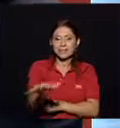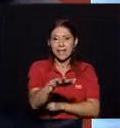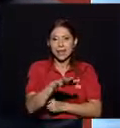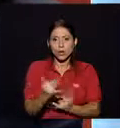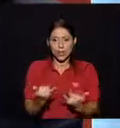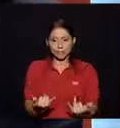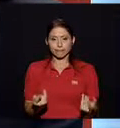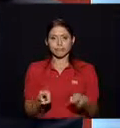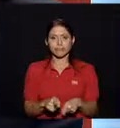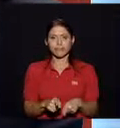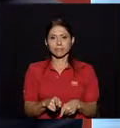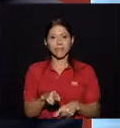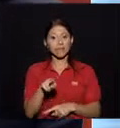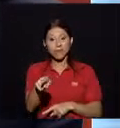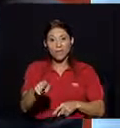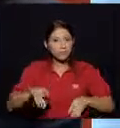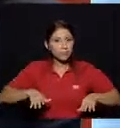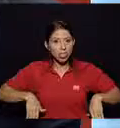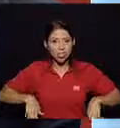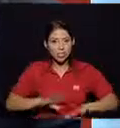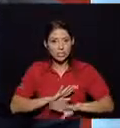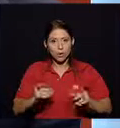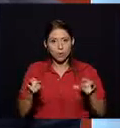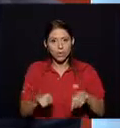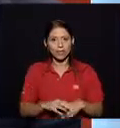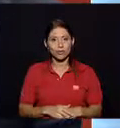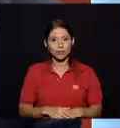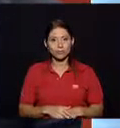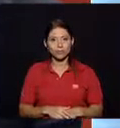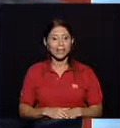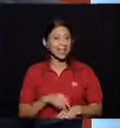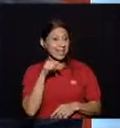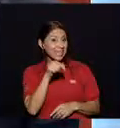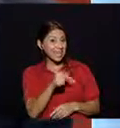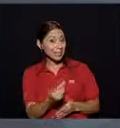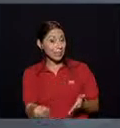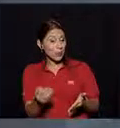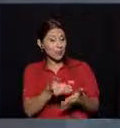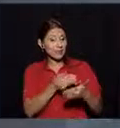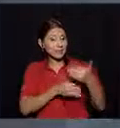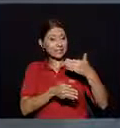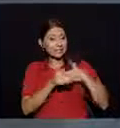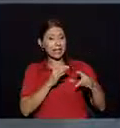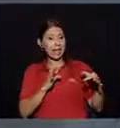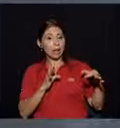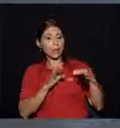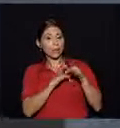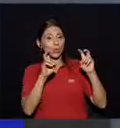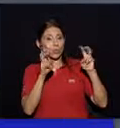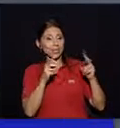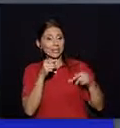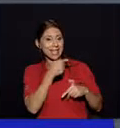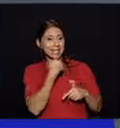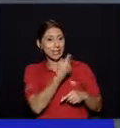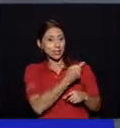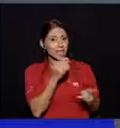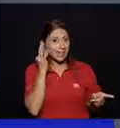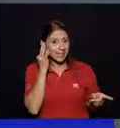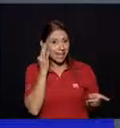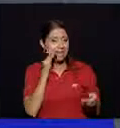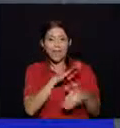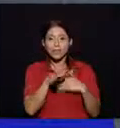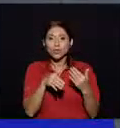necesidades del escenario hoy. Y eso es lo que no está ocurriendo. Y eso nos lleva al punto inicial que Natalia nos mencionaba,